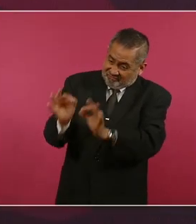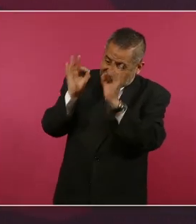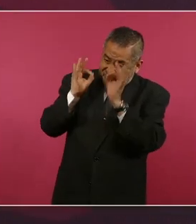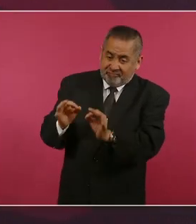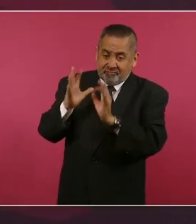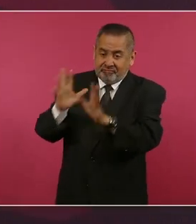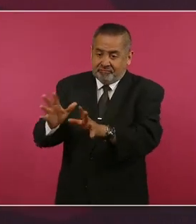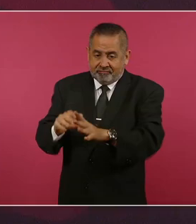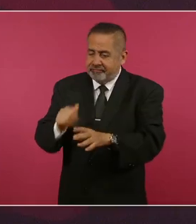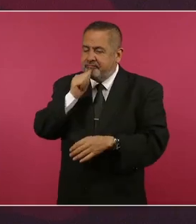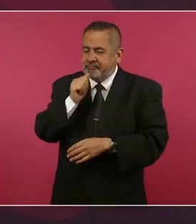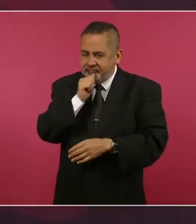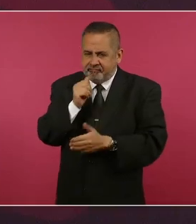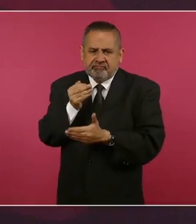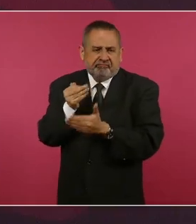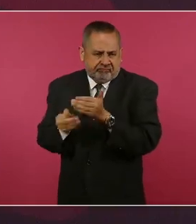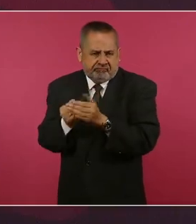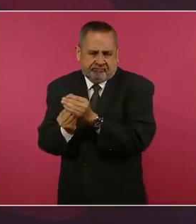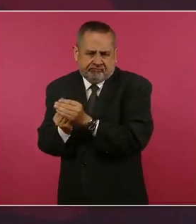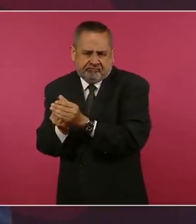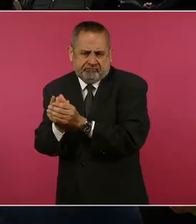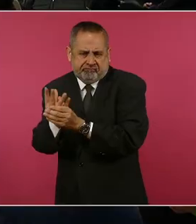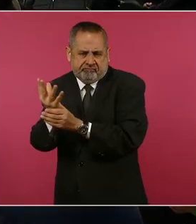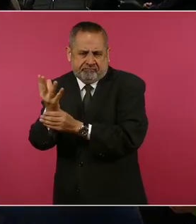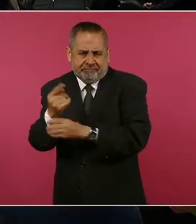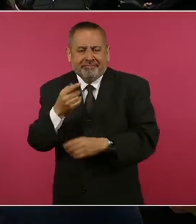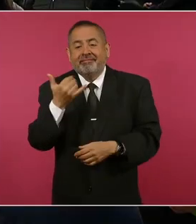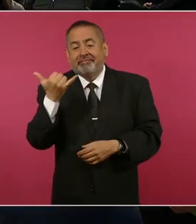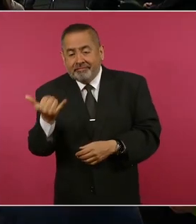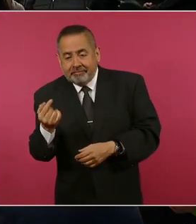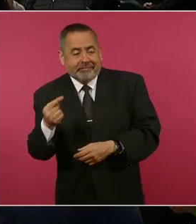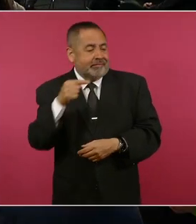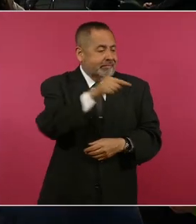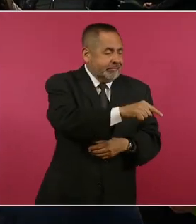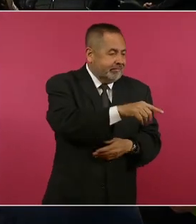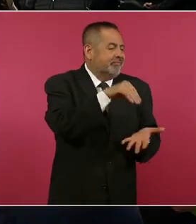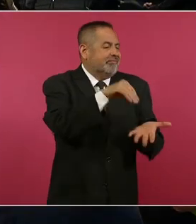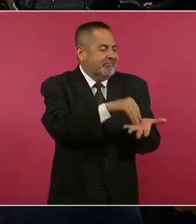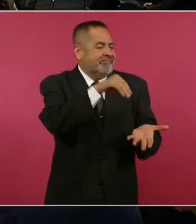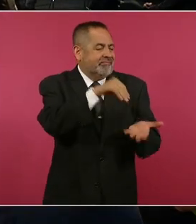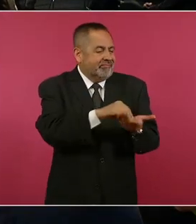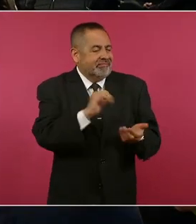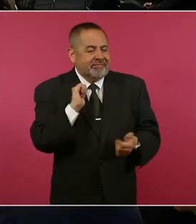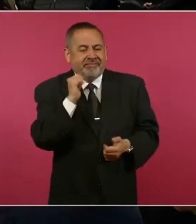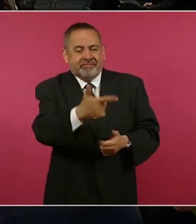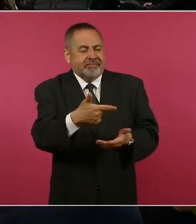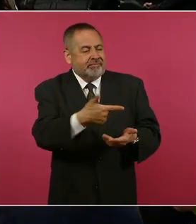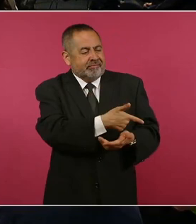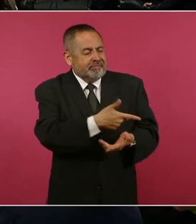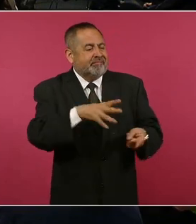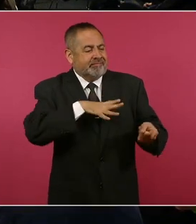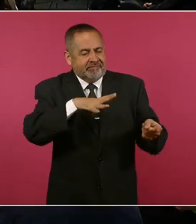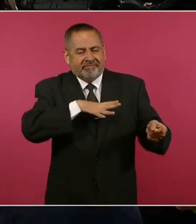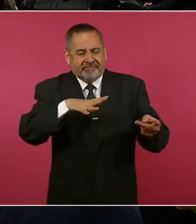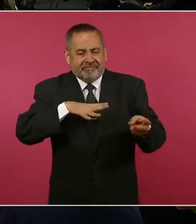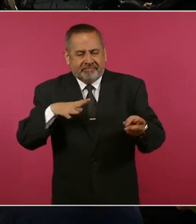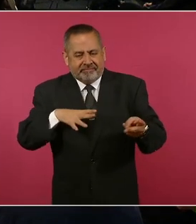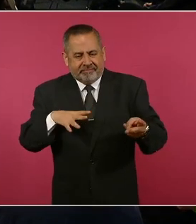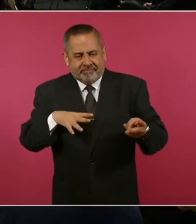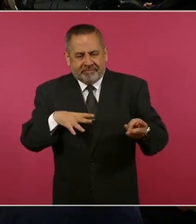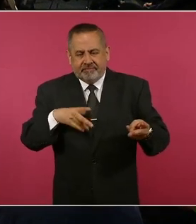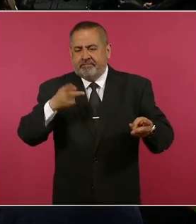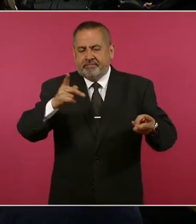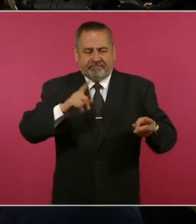y lo viejo no acaba de irse. Pero ya empezó